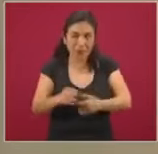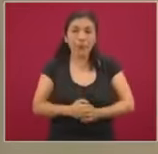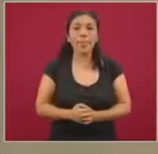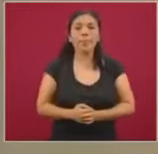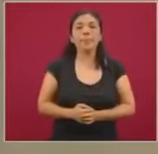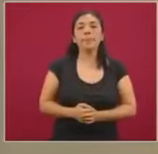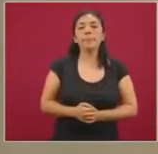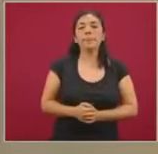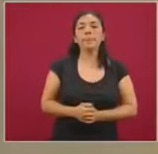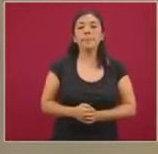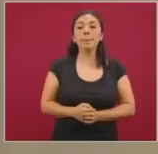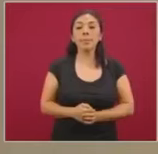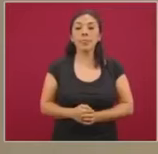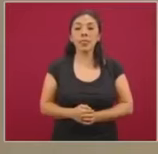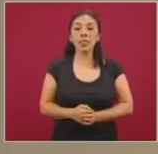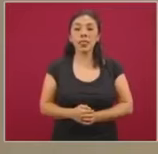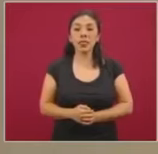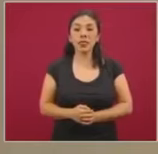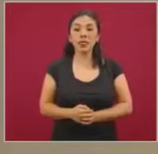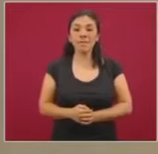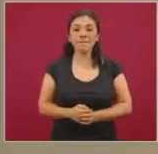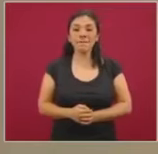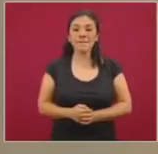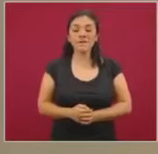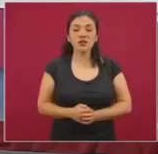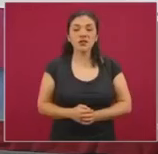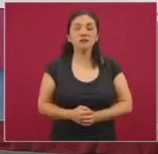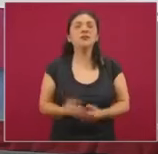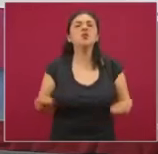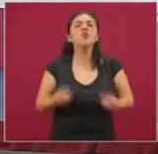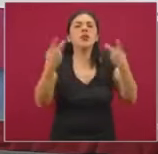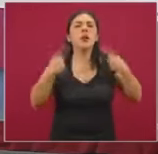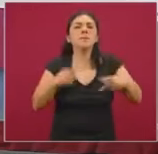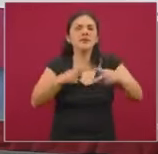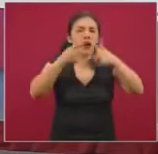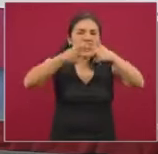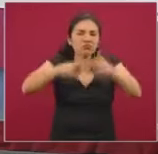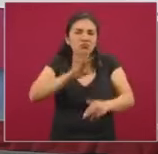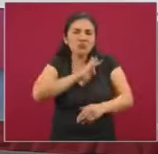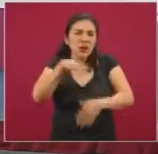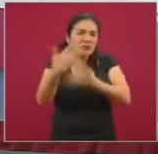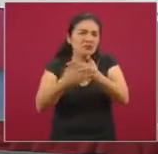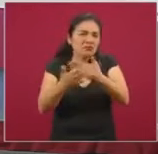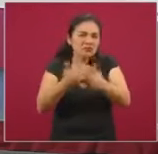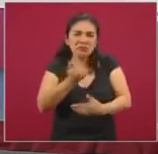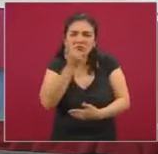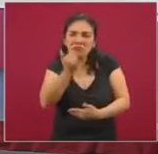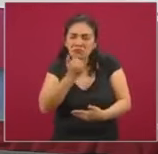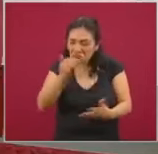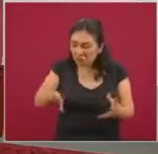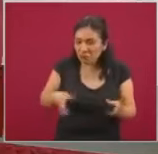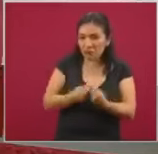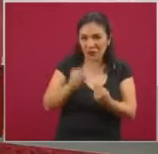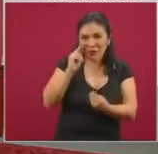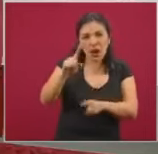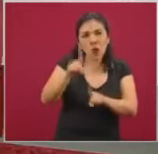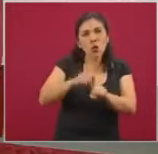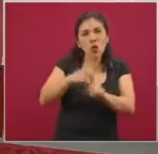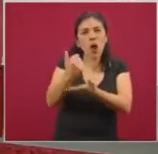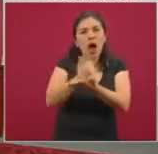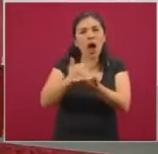la siguiente diapositiva para ver los casos estimados. Y aquí en los casos estimados, que es precisamente la línea de color